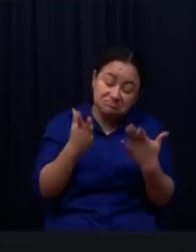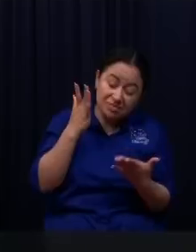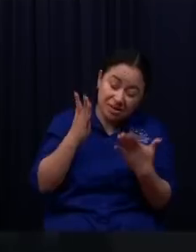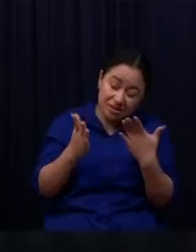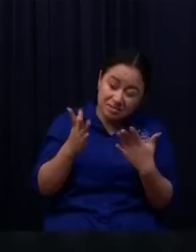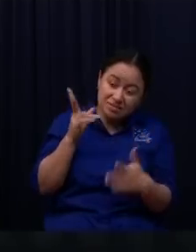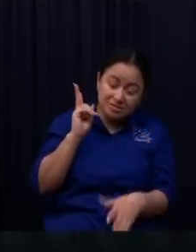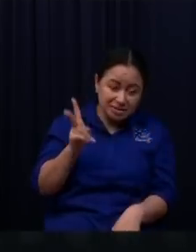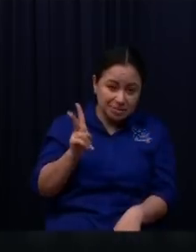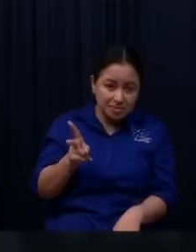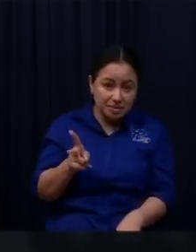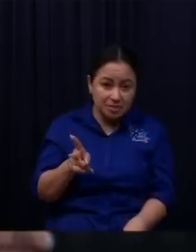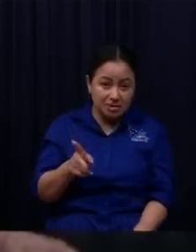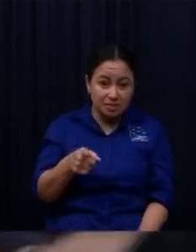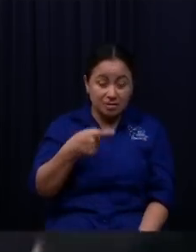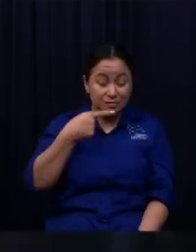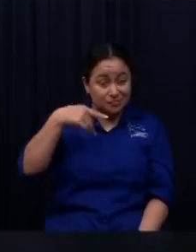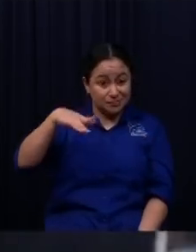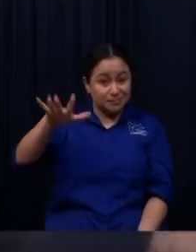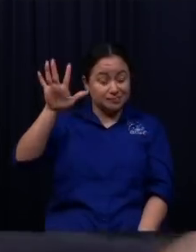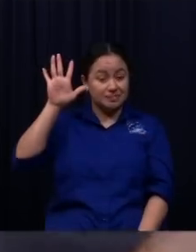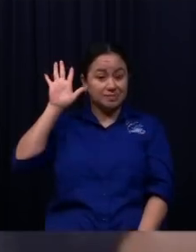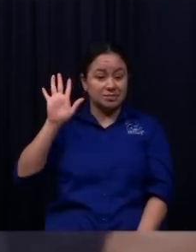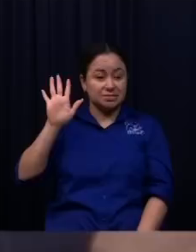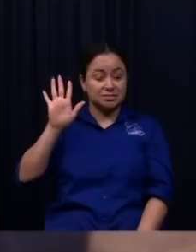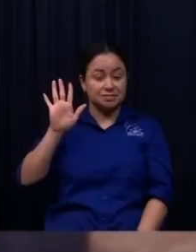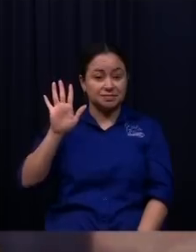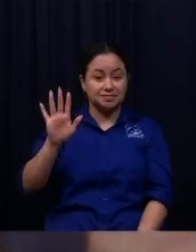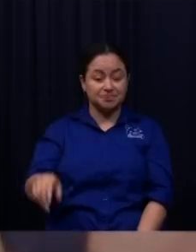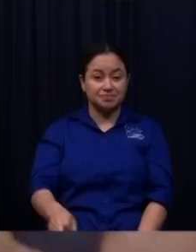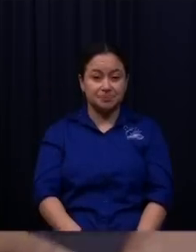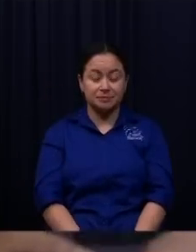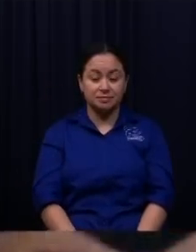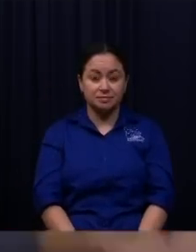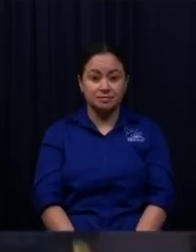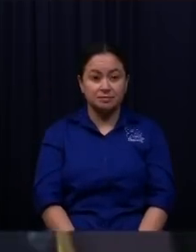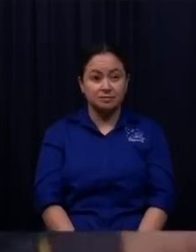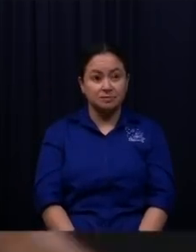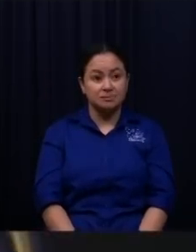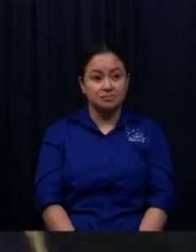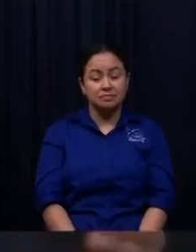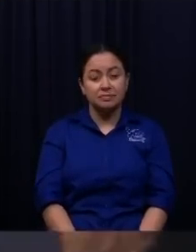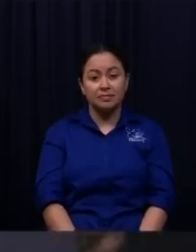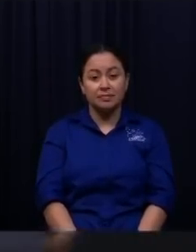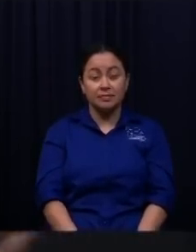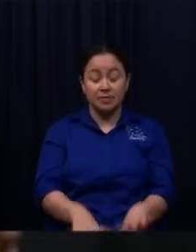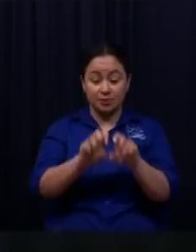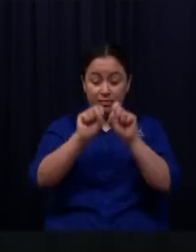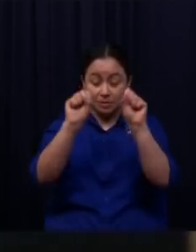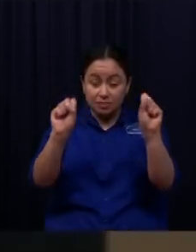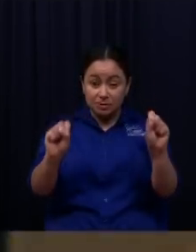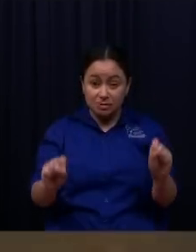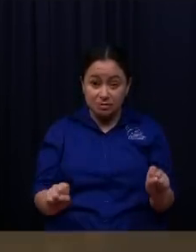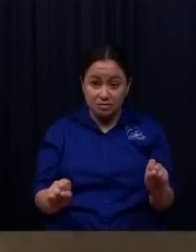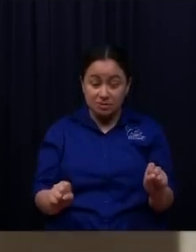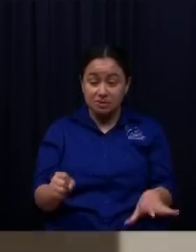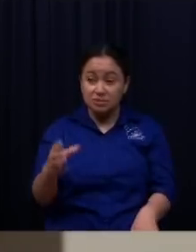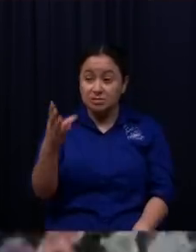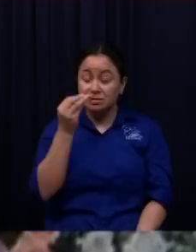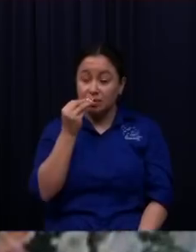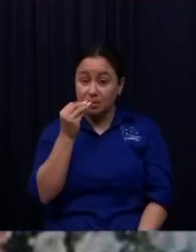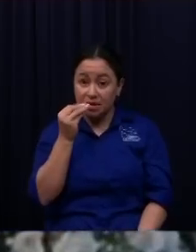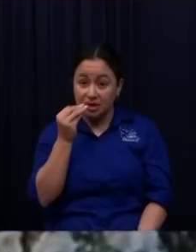Los antiguos, cuando iban a hacer un pacto, comían. Cuando iban a pedir a la novia